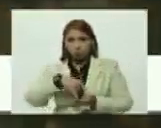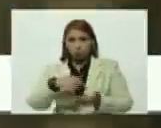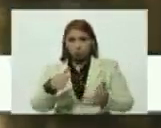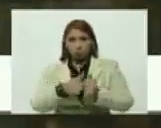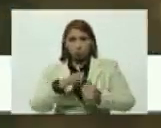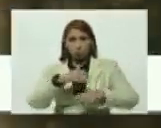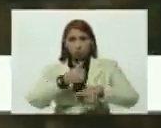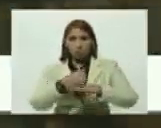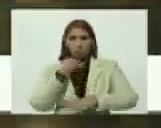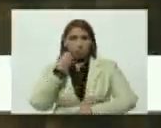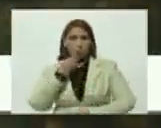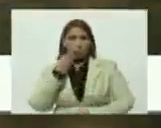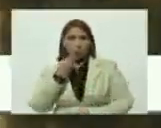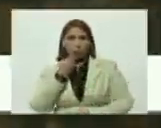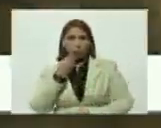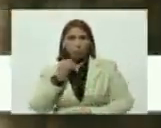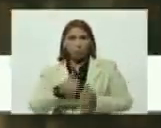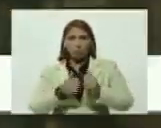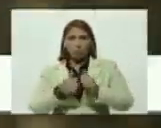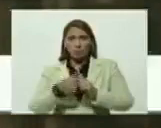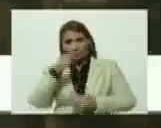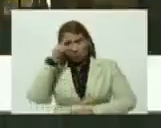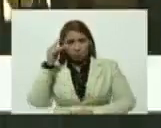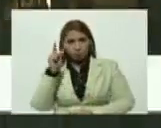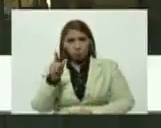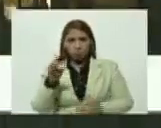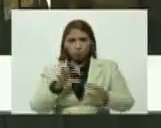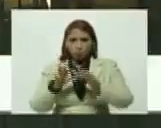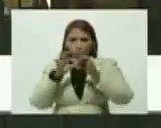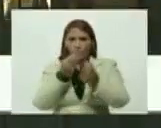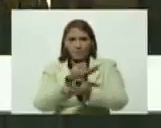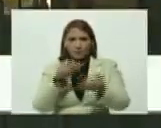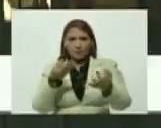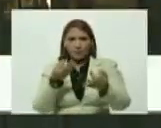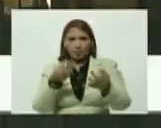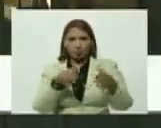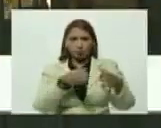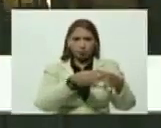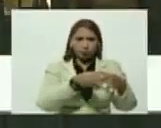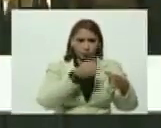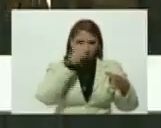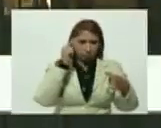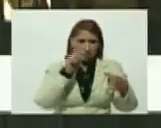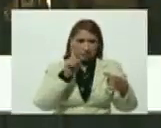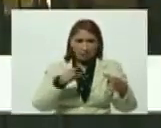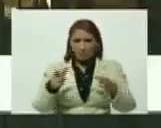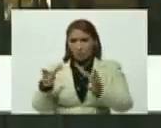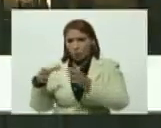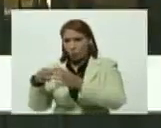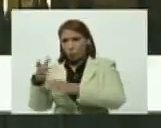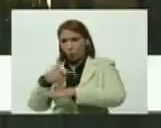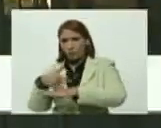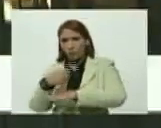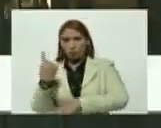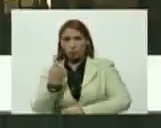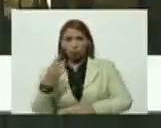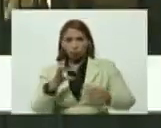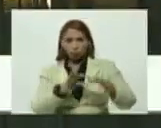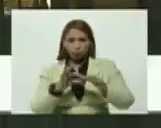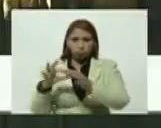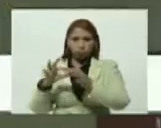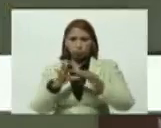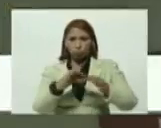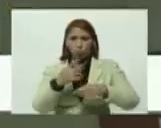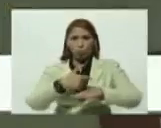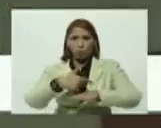Ministerio de Juventud y Deporte, con el partido, la unión perfecta. El partido y el gobierno, un solo